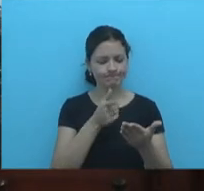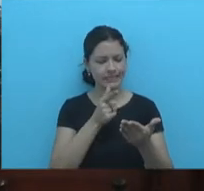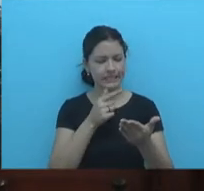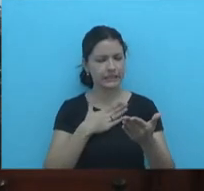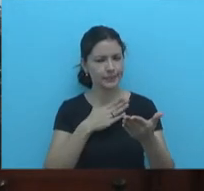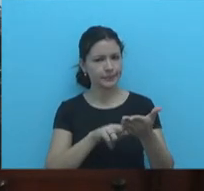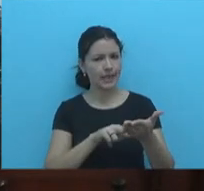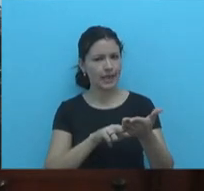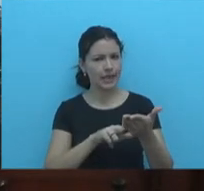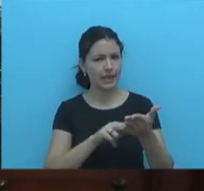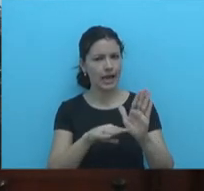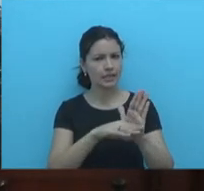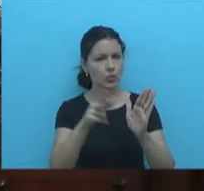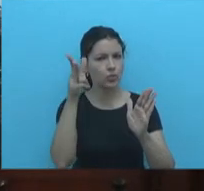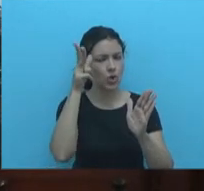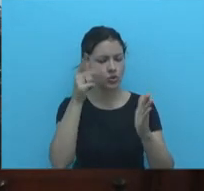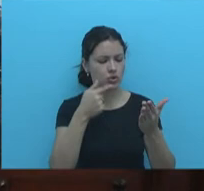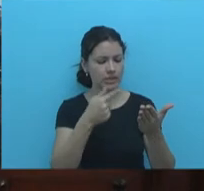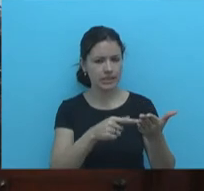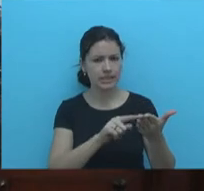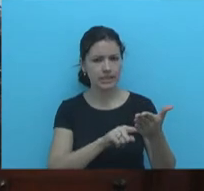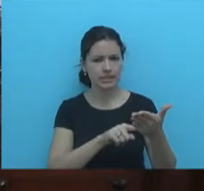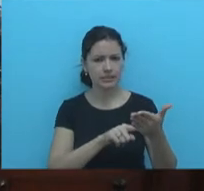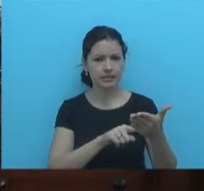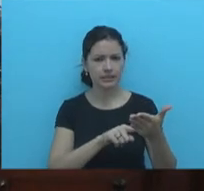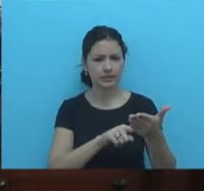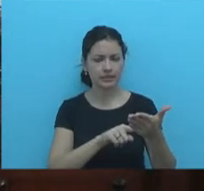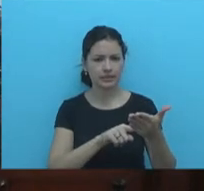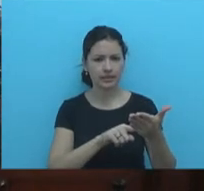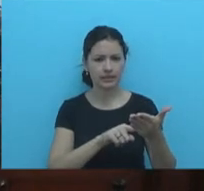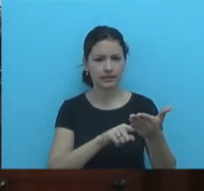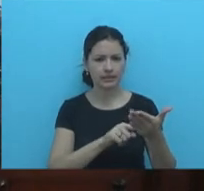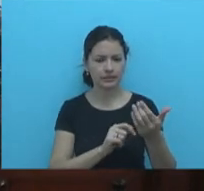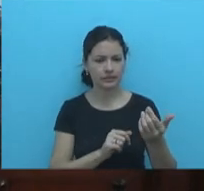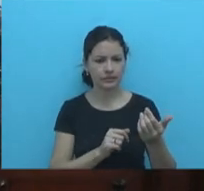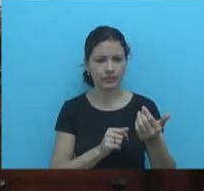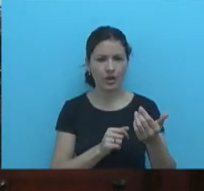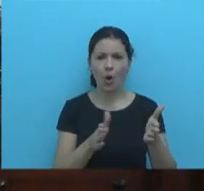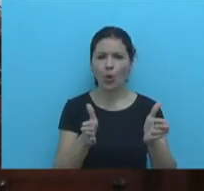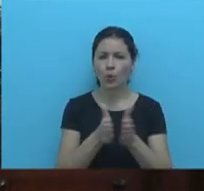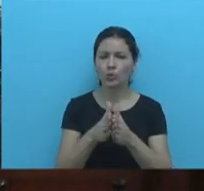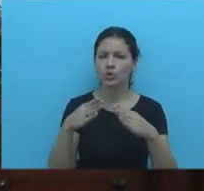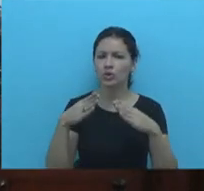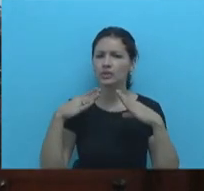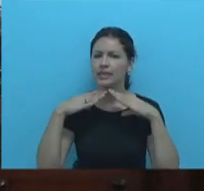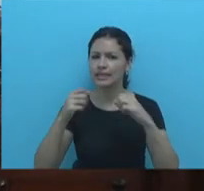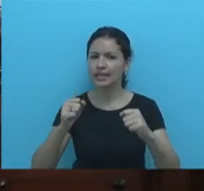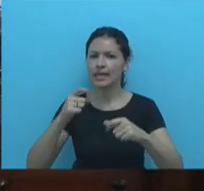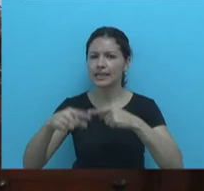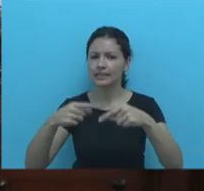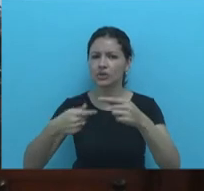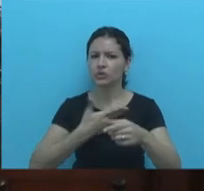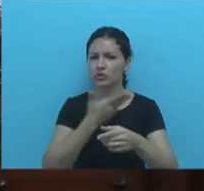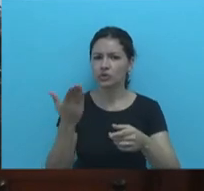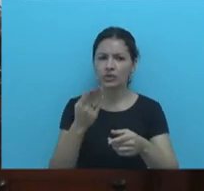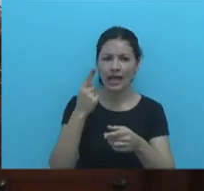en nuestras atribuciones, porque decimos el que actuará de manera coordinada con la Secretaría de Desarrollo Social de los